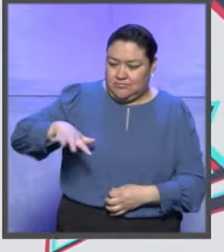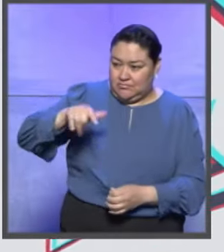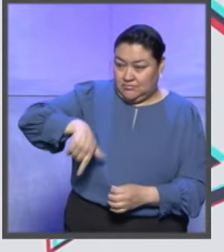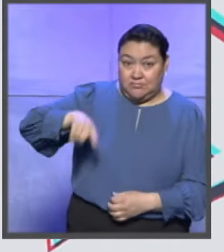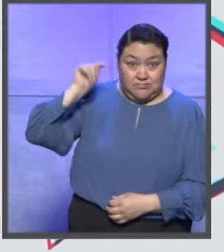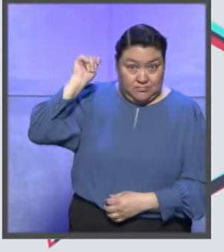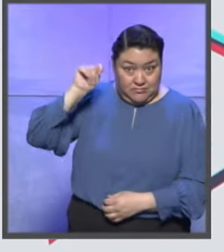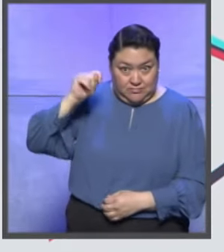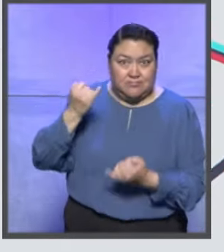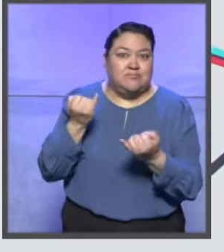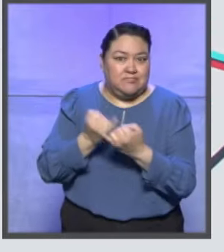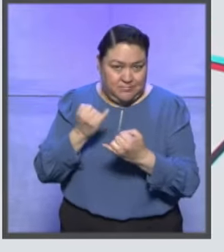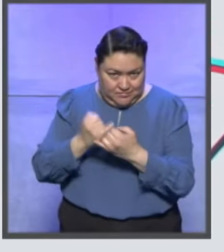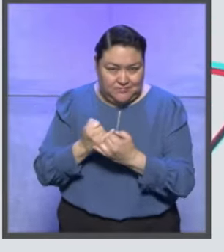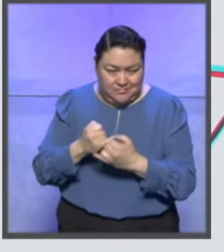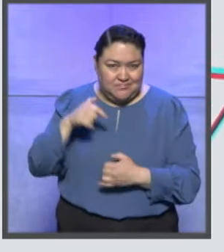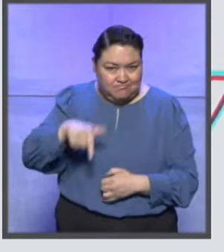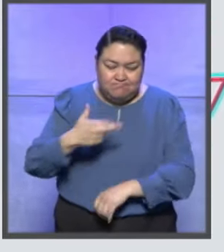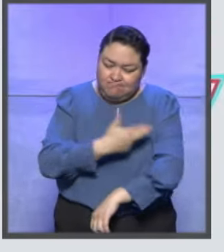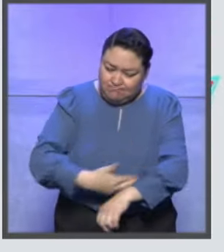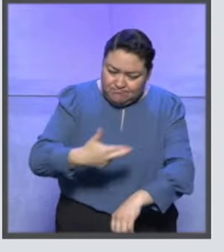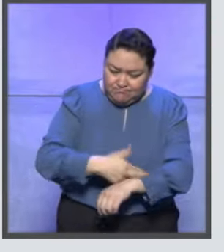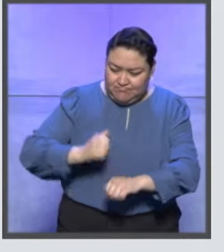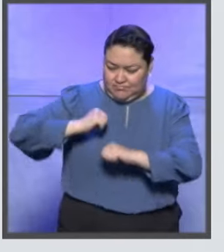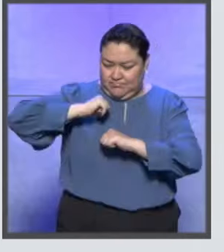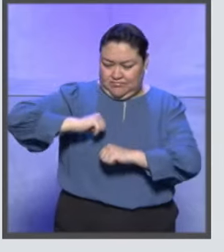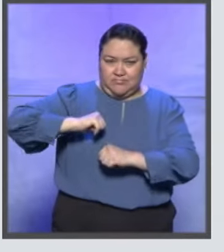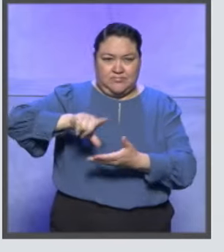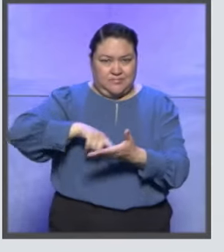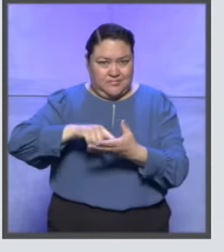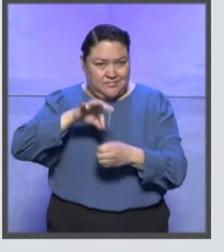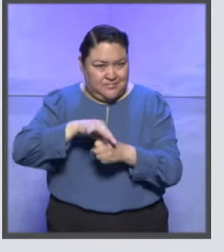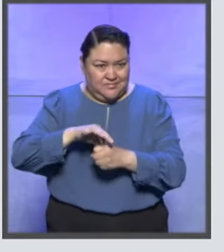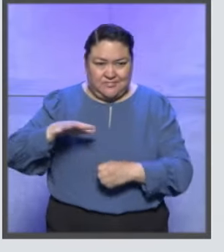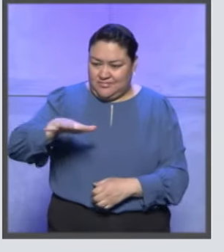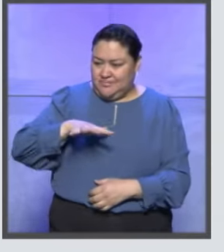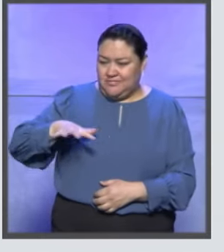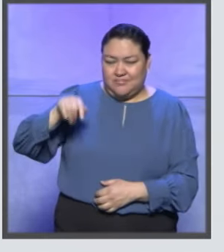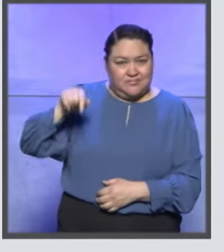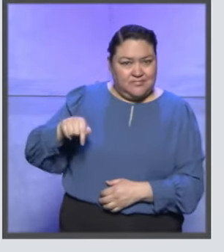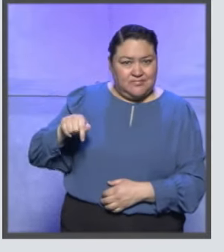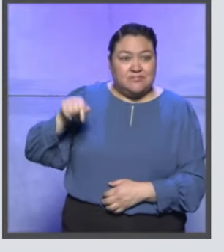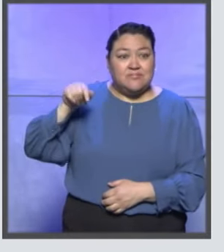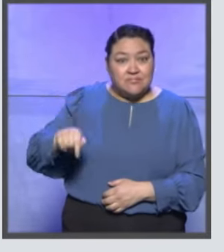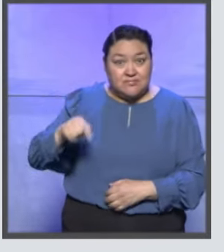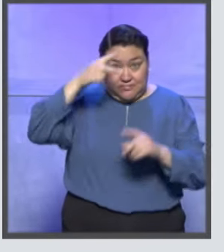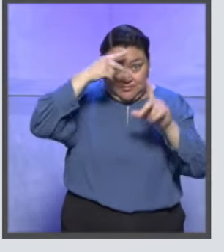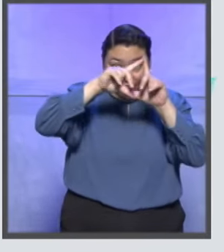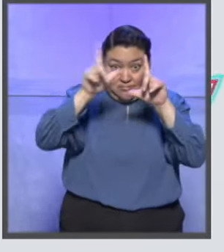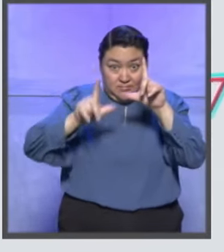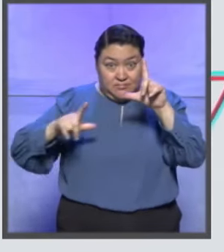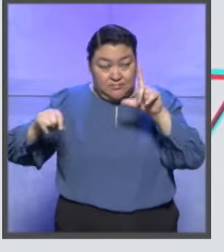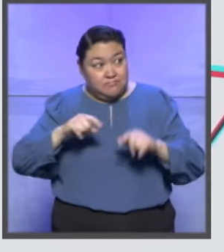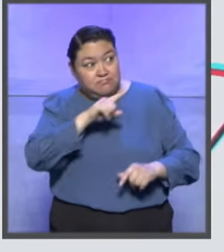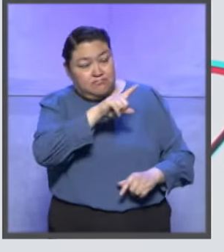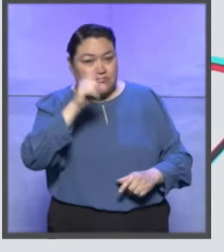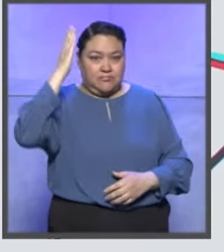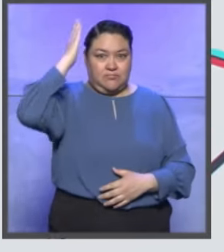Tabasco, también al igual que en las autoridades electorales de nuestro país